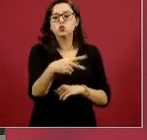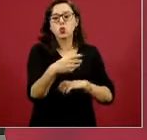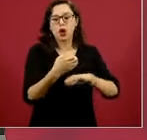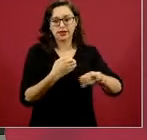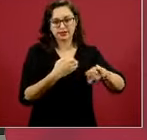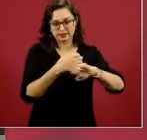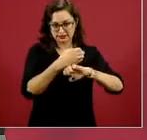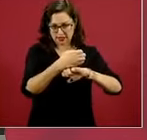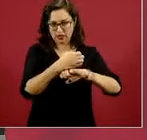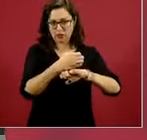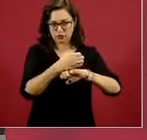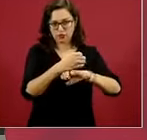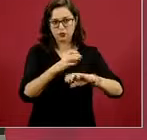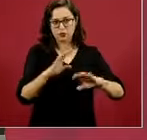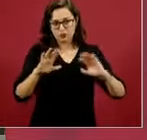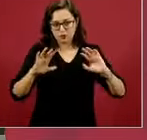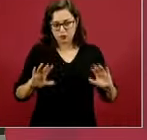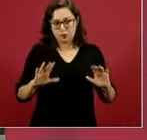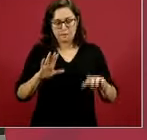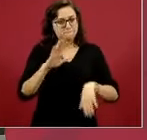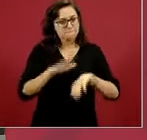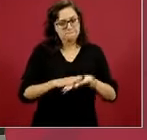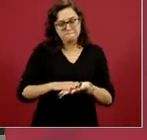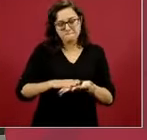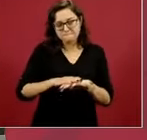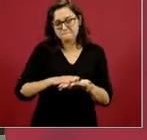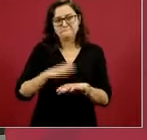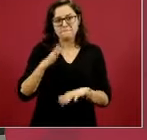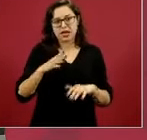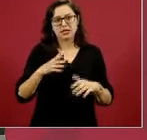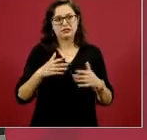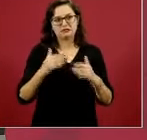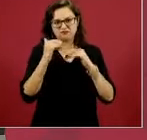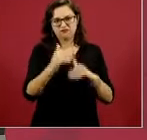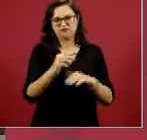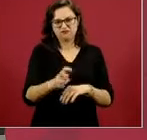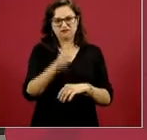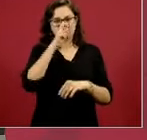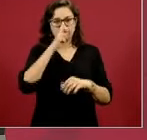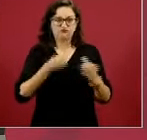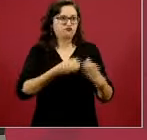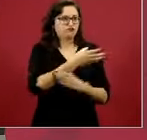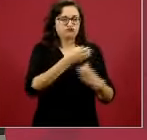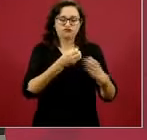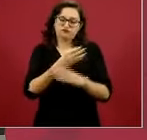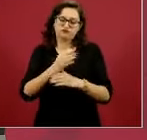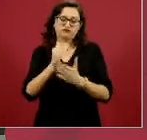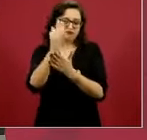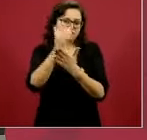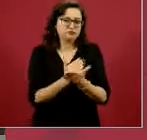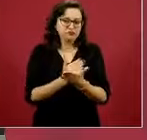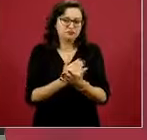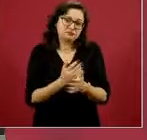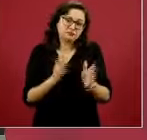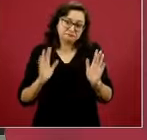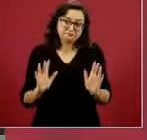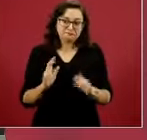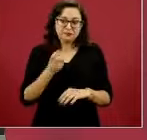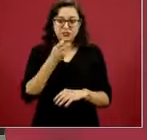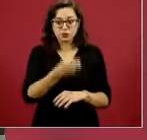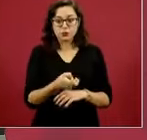locales, que disminuyan con una mayor intensidad la movilidad en el espacio público, ¿no? Entonces